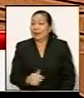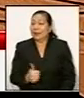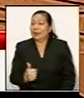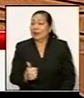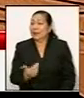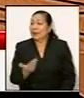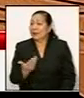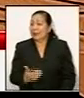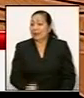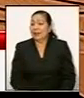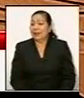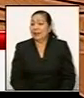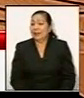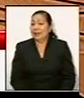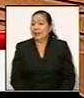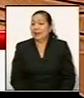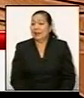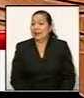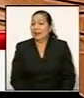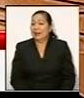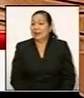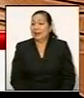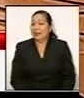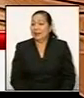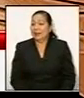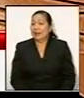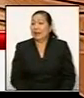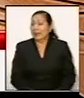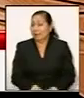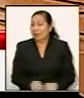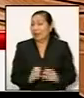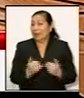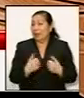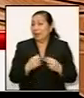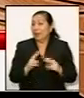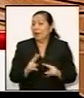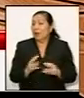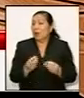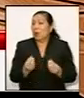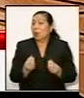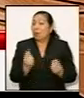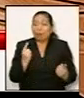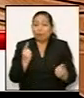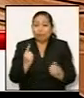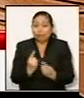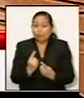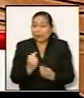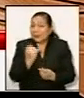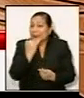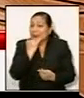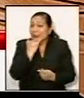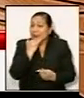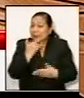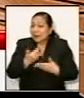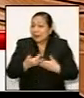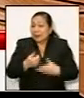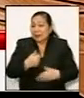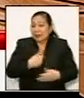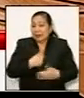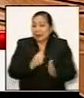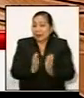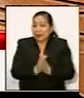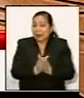hay un tema que es que también tiene que ver con cómo enfrentar el tema de los errores en los procesos mismos